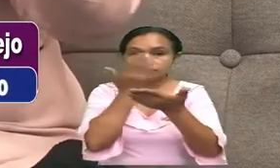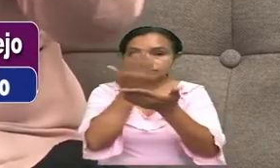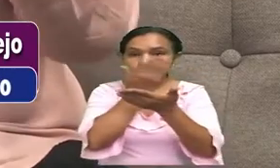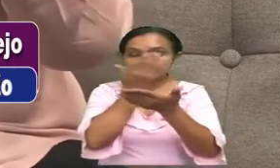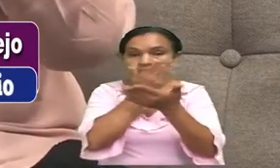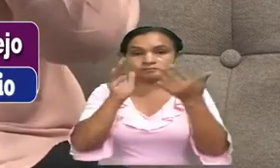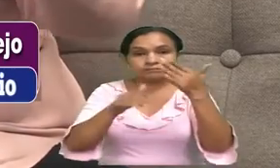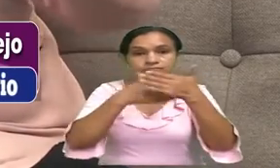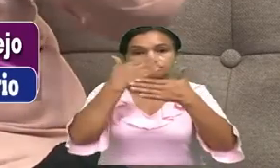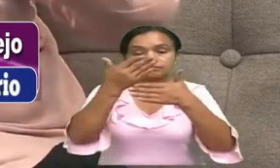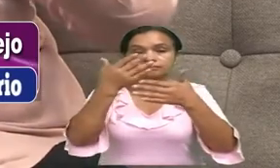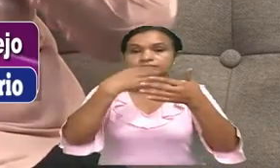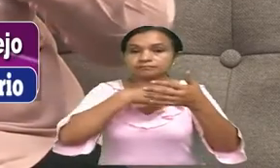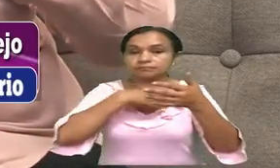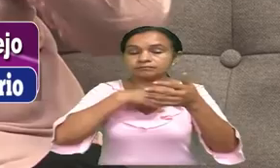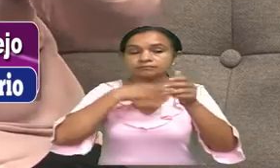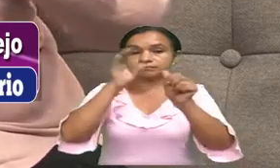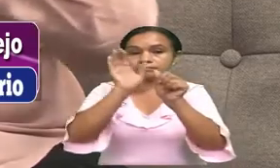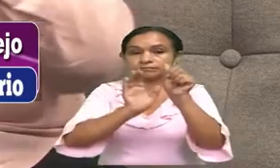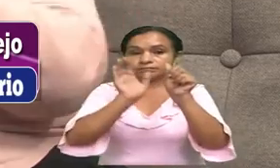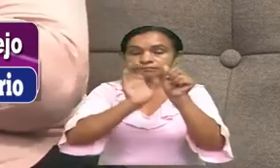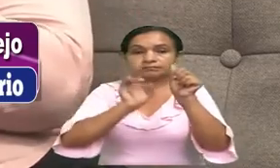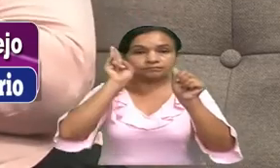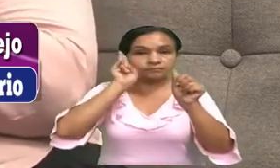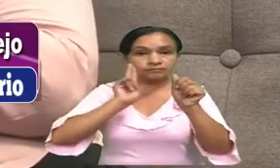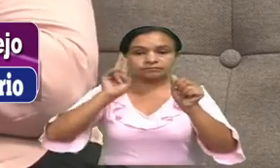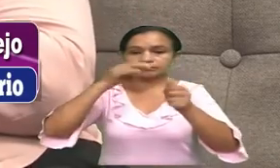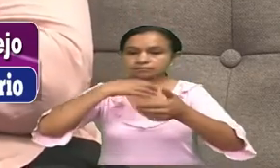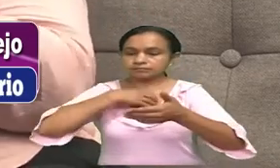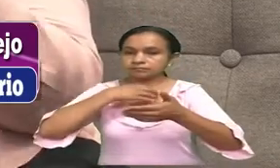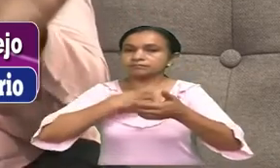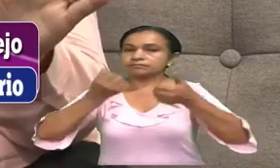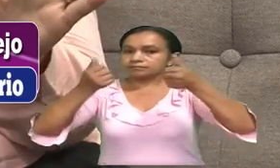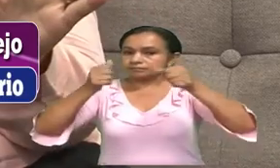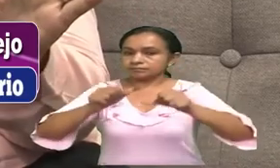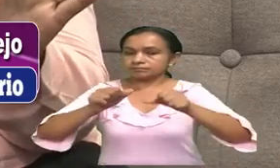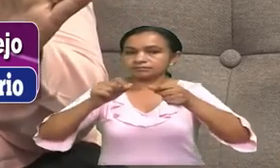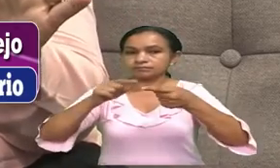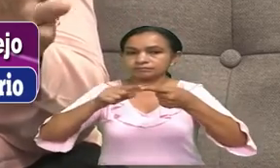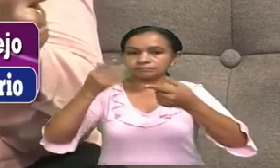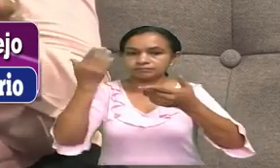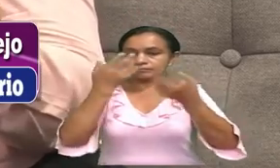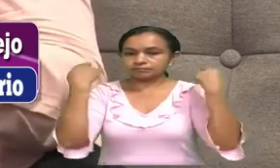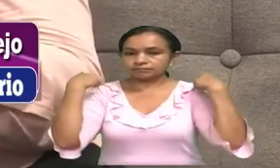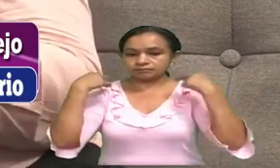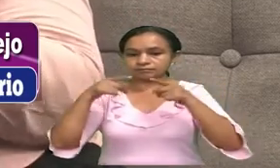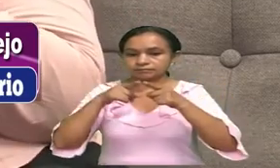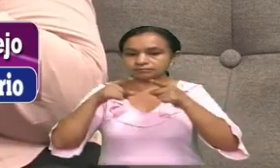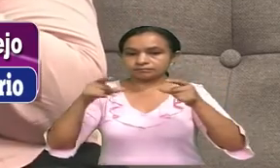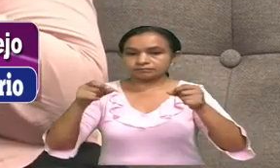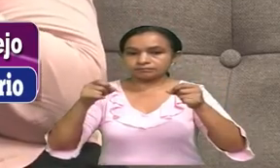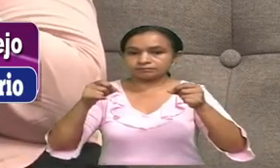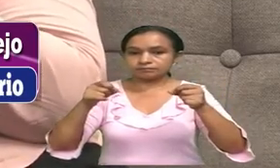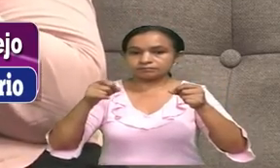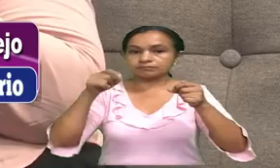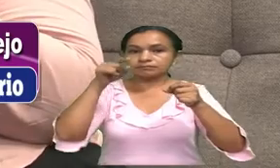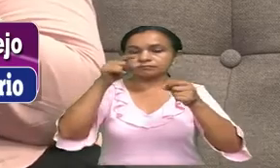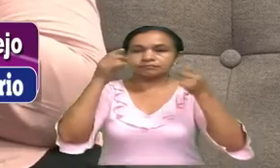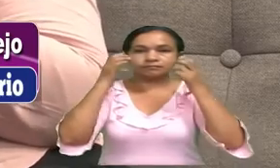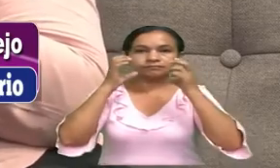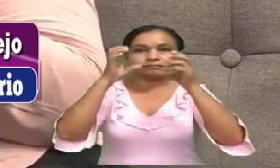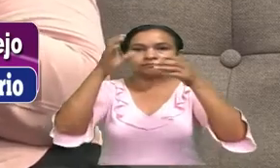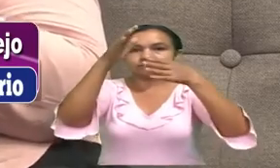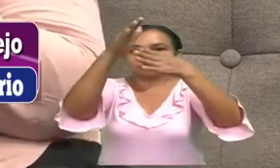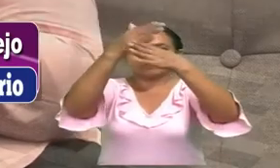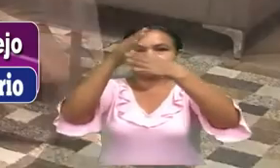luego un currículum propio que cada universidad le imprime su sello, porque no es lo mismo formar profesores en Managua que formarlos en la Costa Caribe.